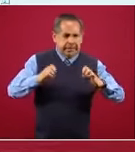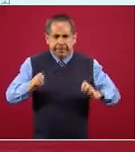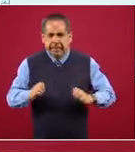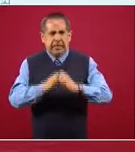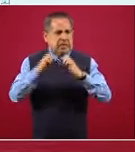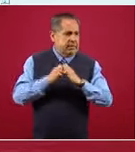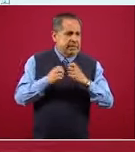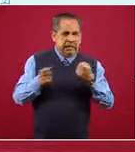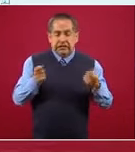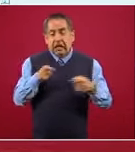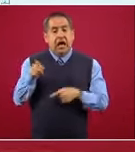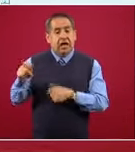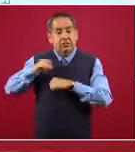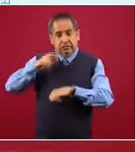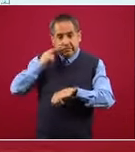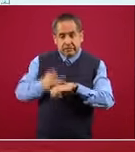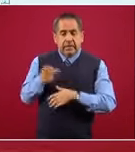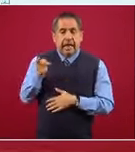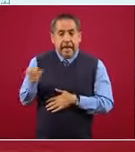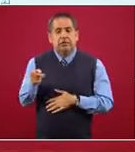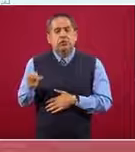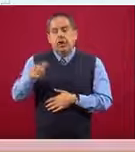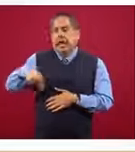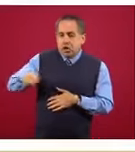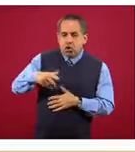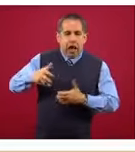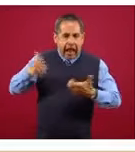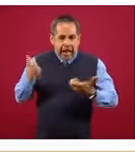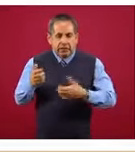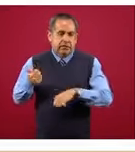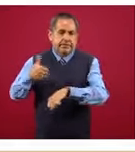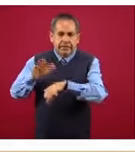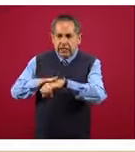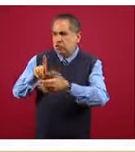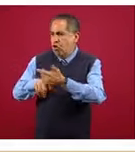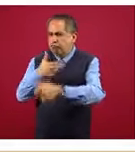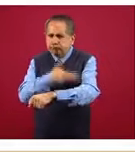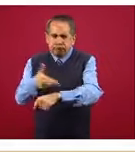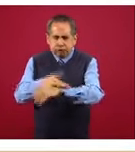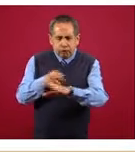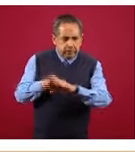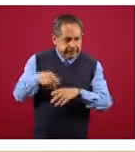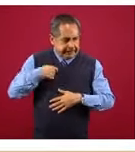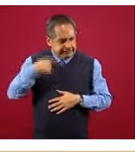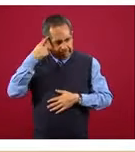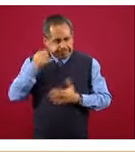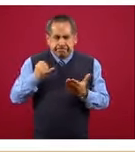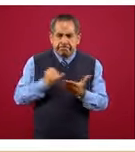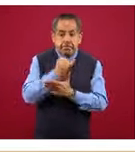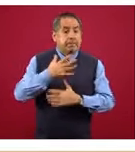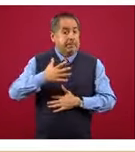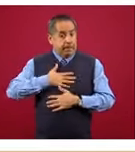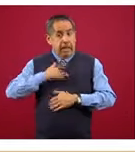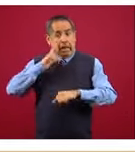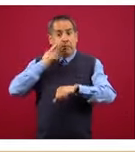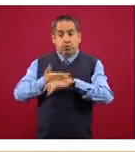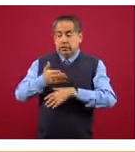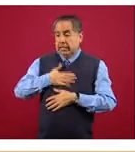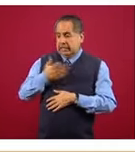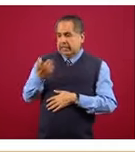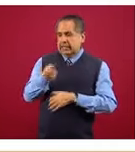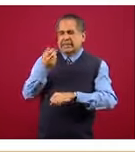urgencias. Este órgano es la instancia técnica médico-administrativa que toma la decisión, que es responsabilidad de Secretaría